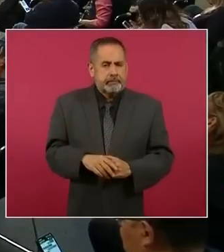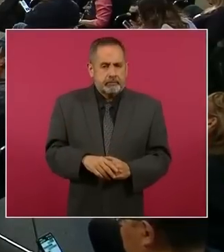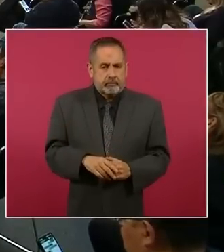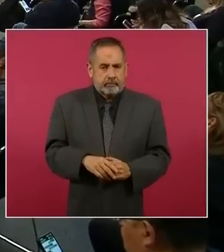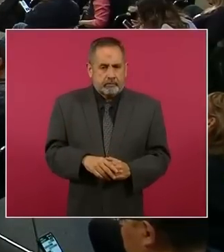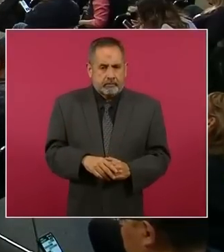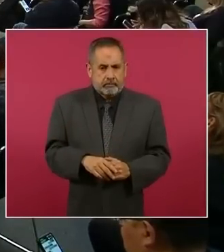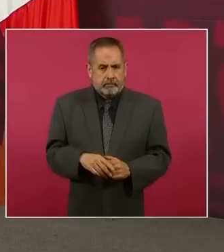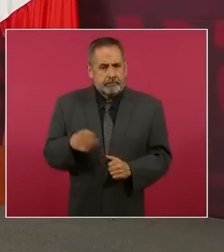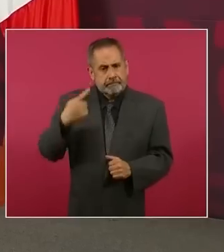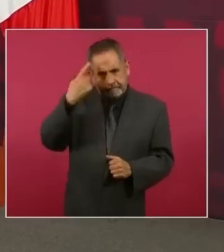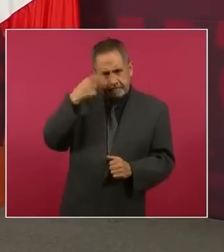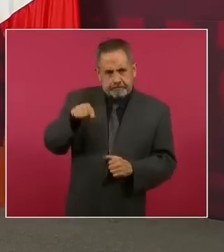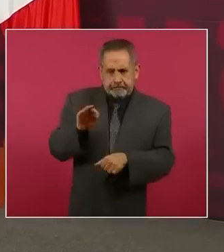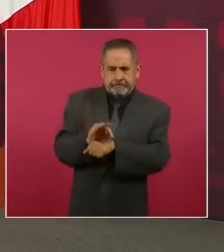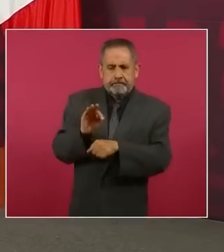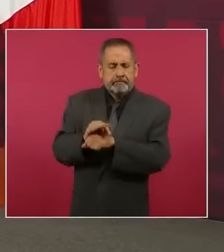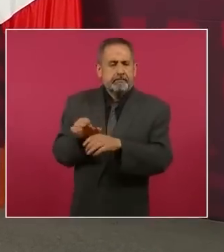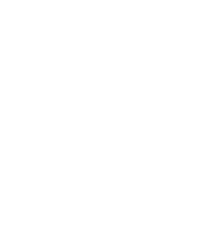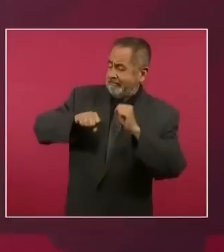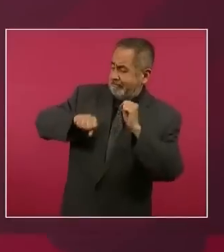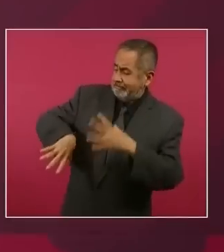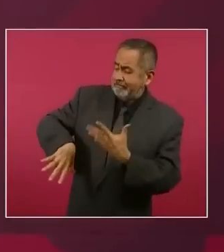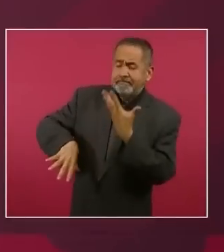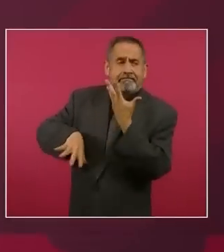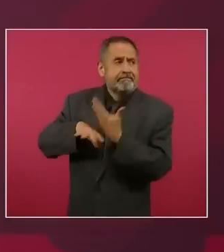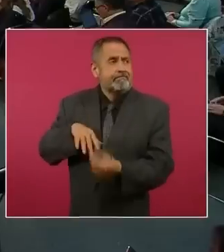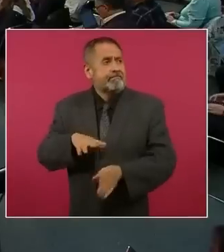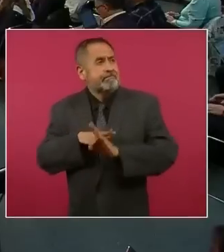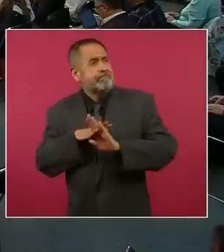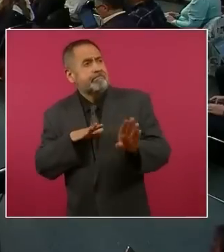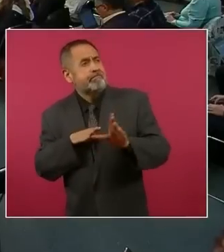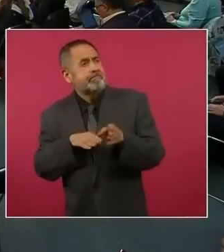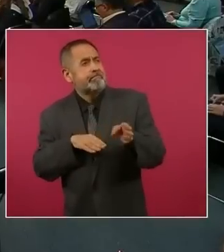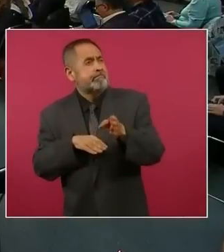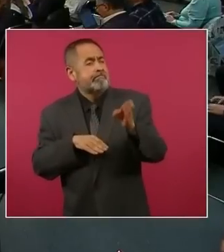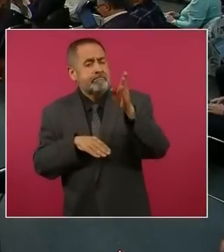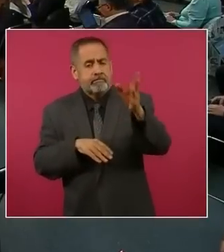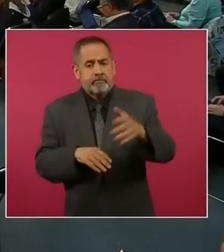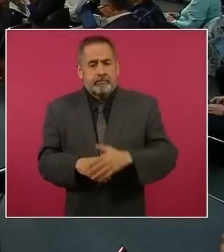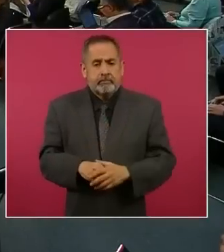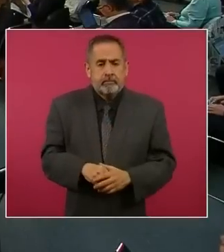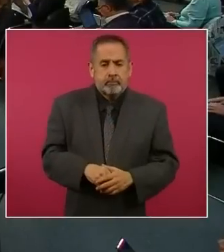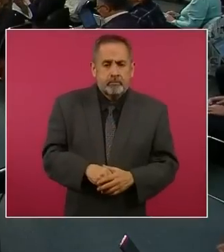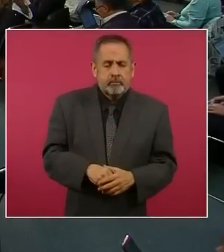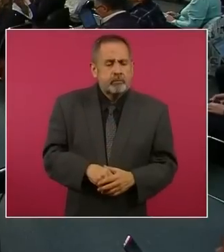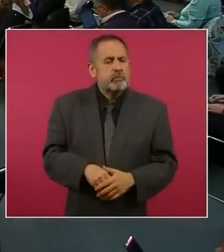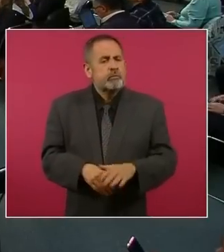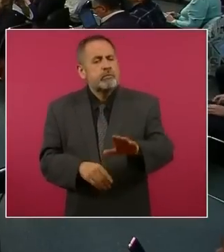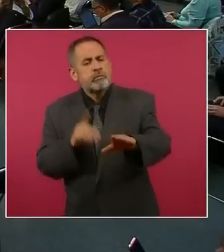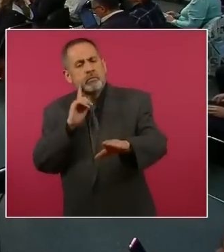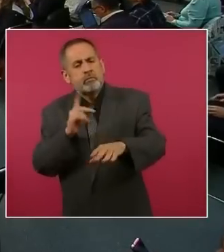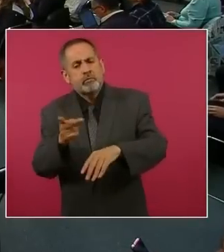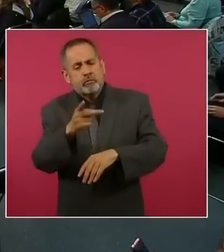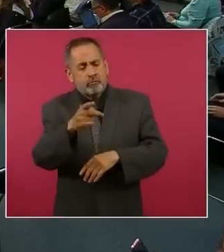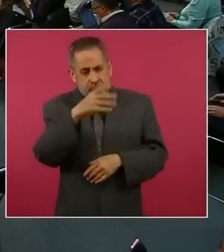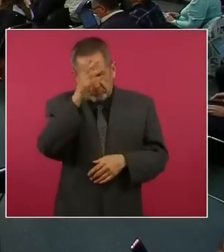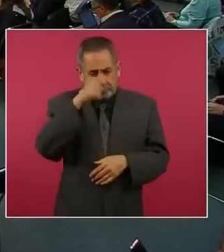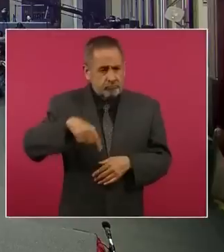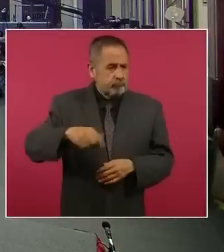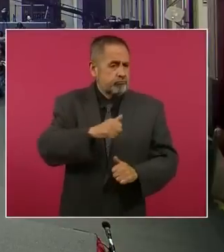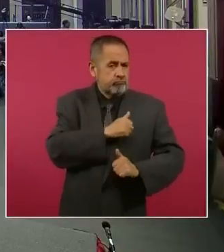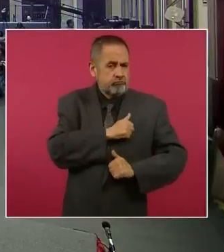se proteja a migrantes se acordó el envío de se acordó el envío de más elementos